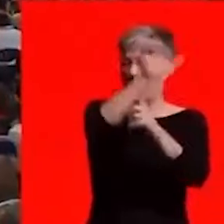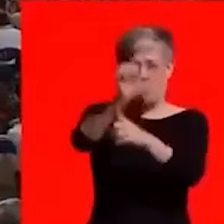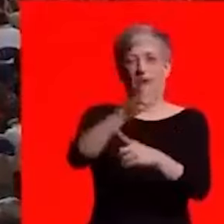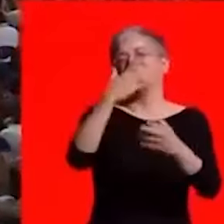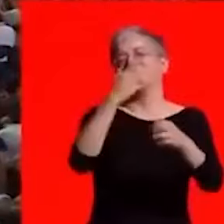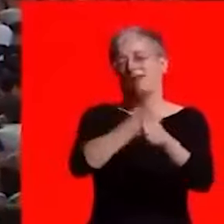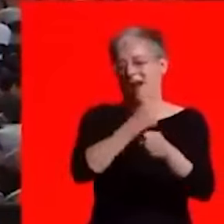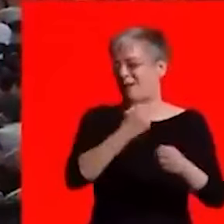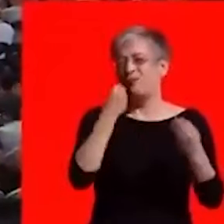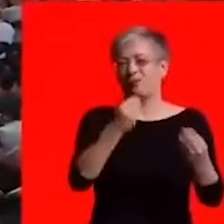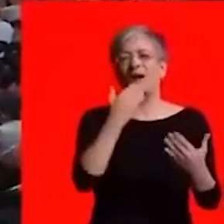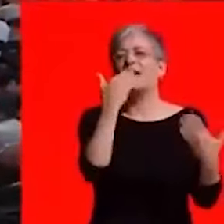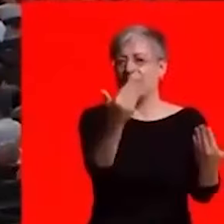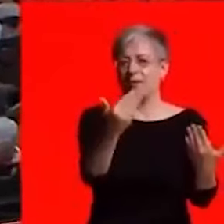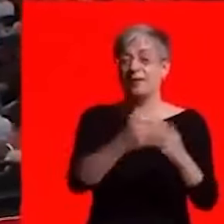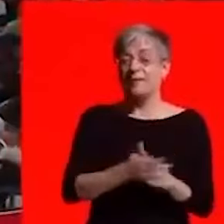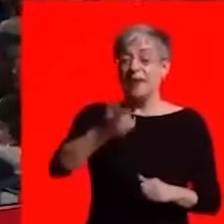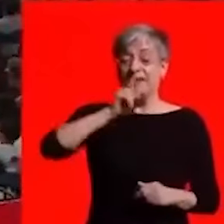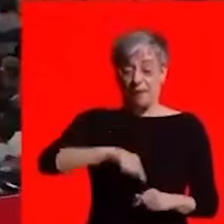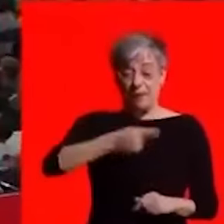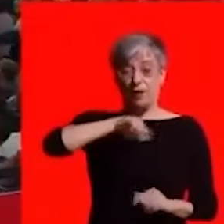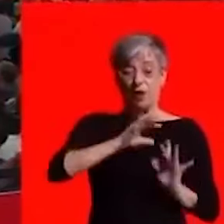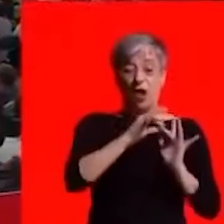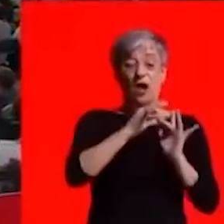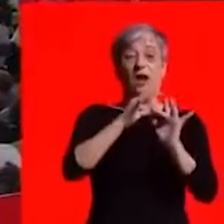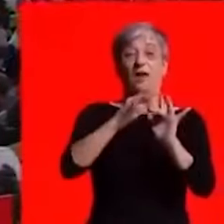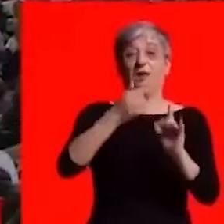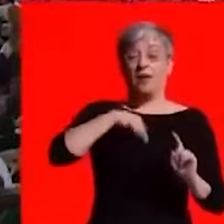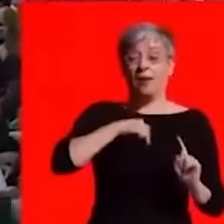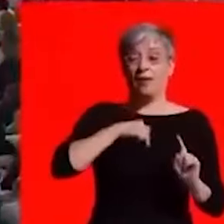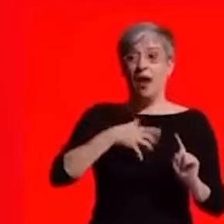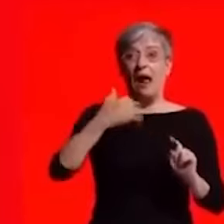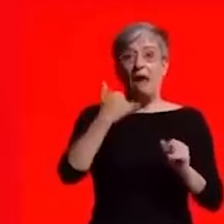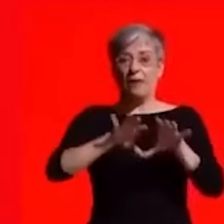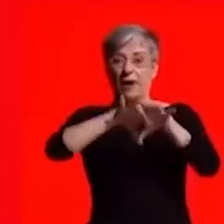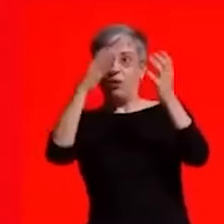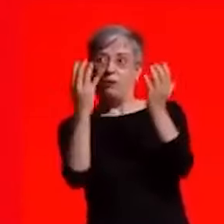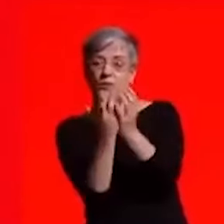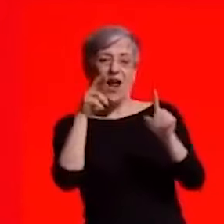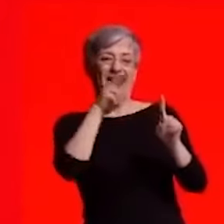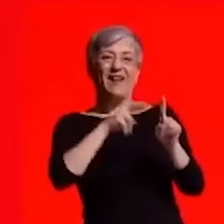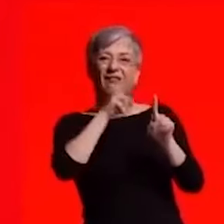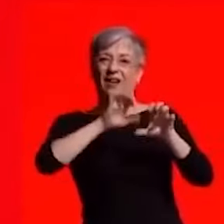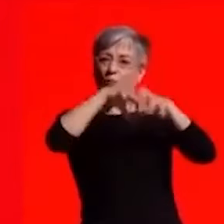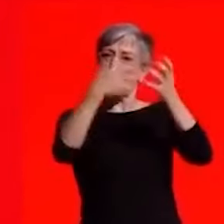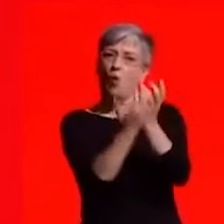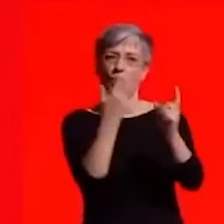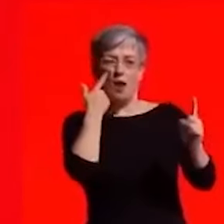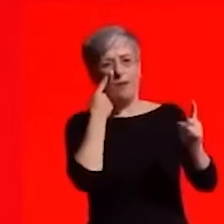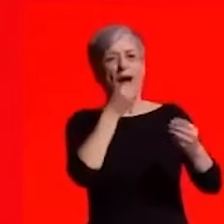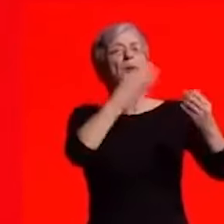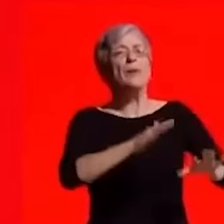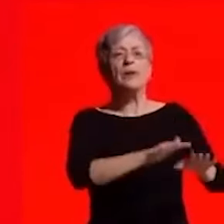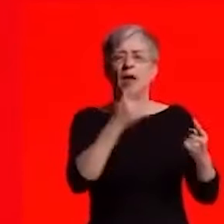Y que bajo nuestro liderazgo, pues España se esté convirtiendo en un referente mundial de prosperidad y de bienestar. Por eso